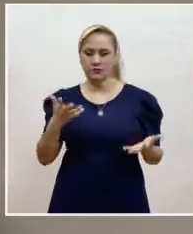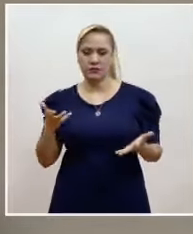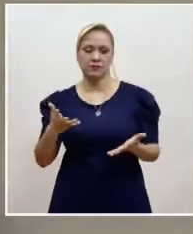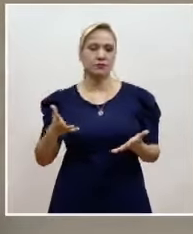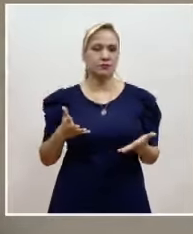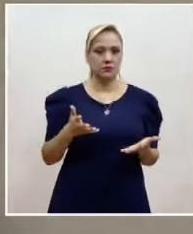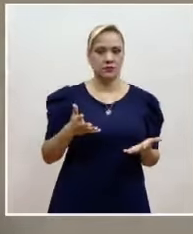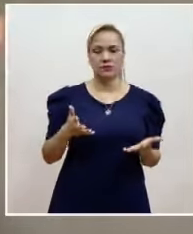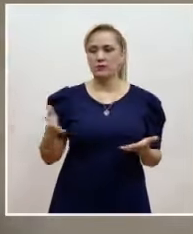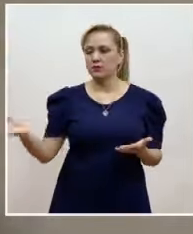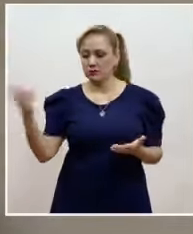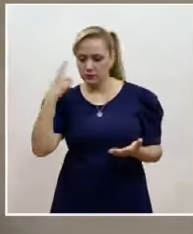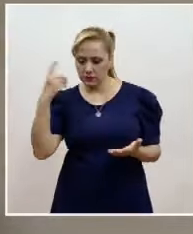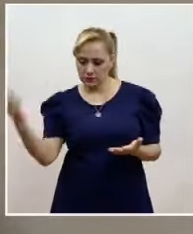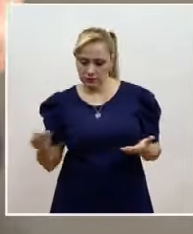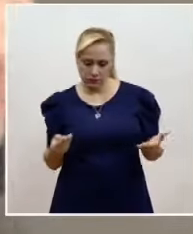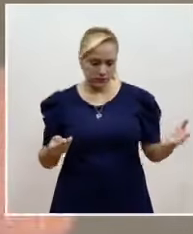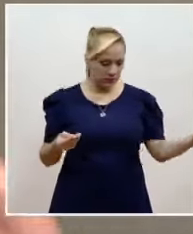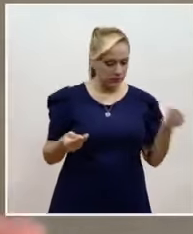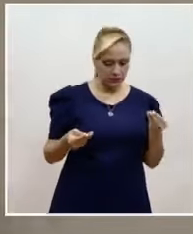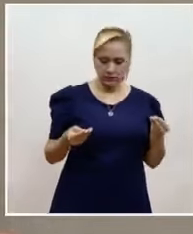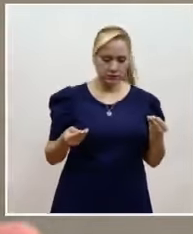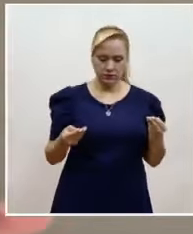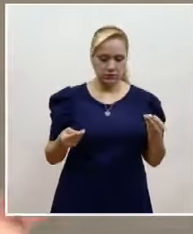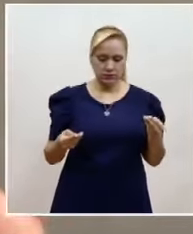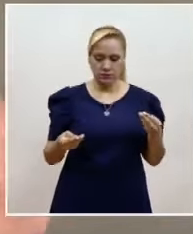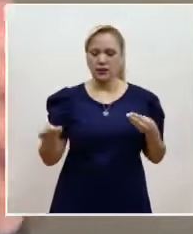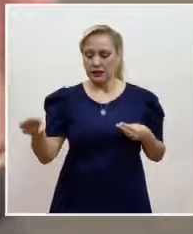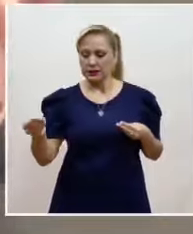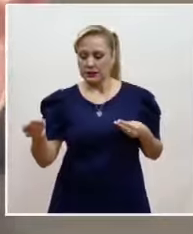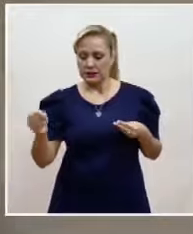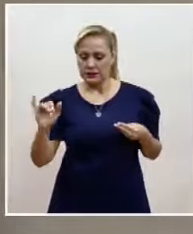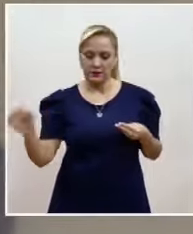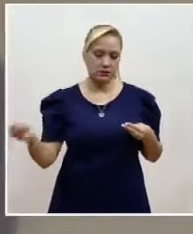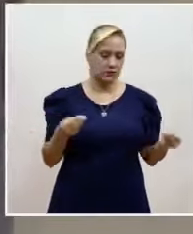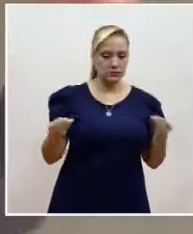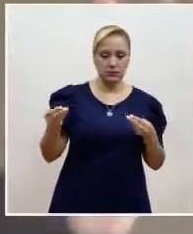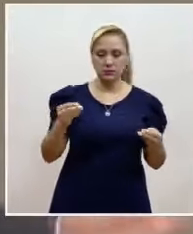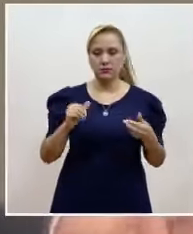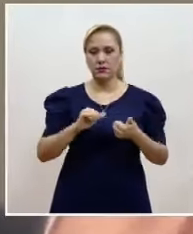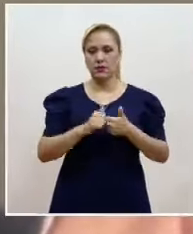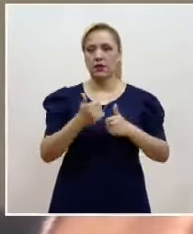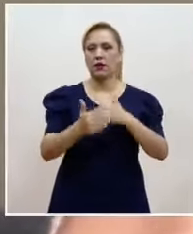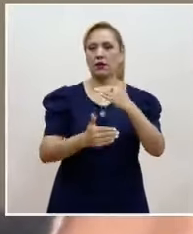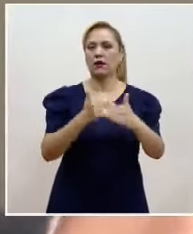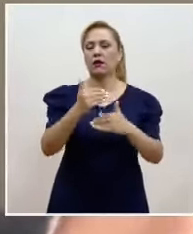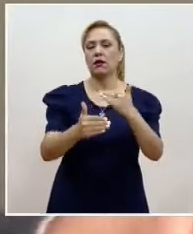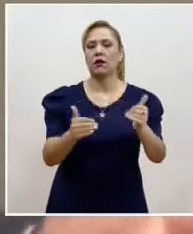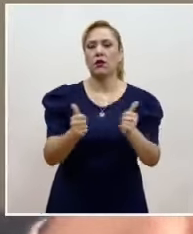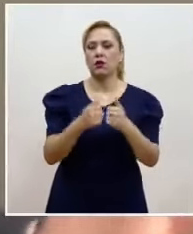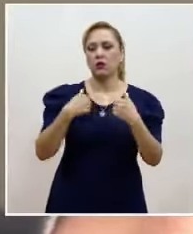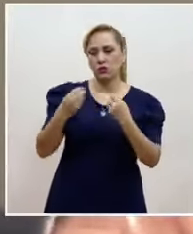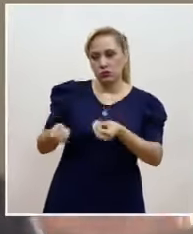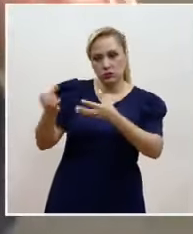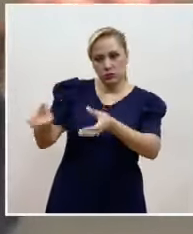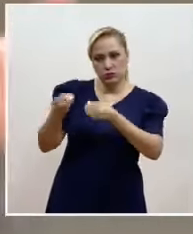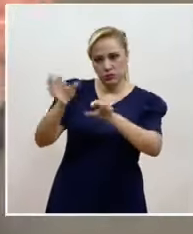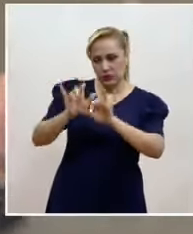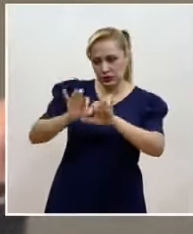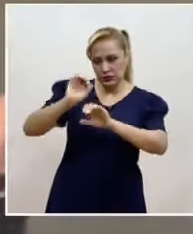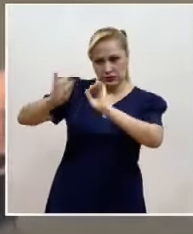comparar datos y generar sí conocimiento, pero a partir de lo que ya existe, a partir del aprender grandes cantidades de datos